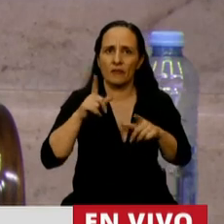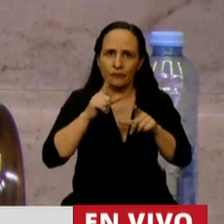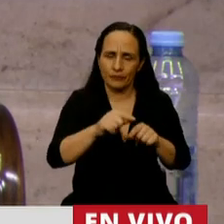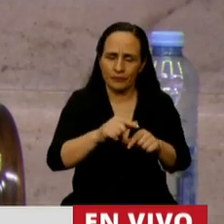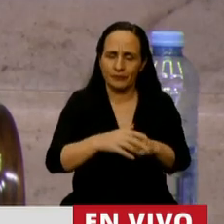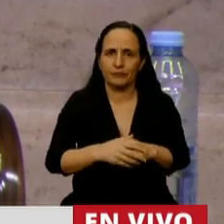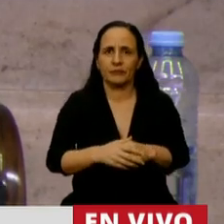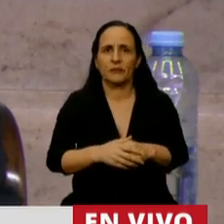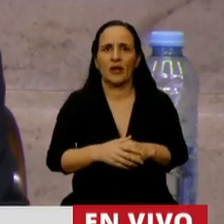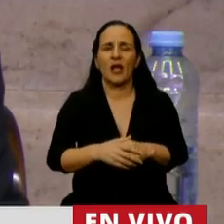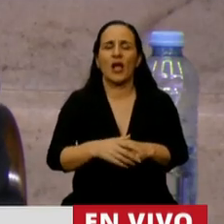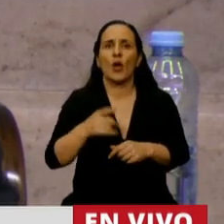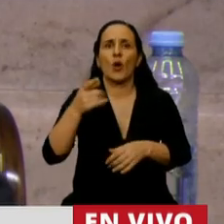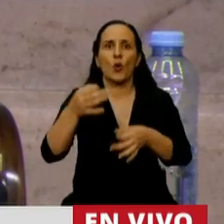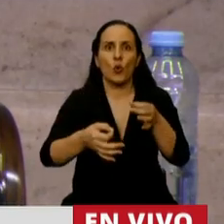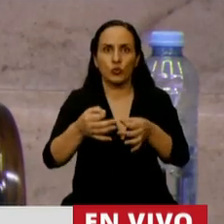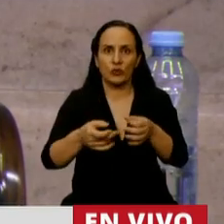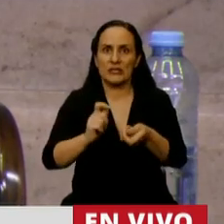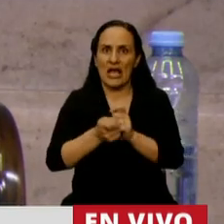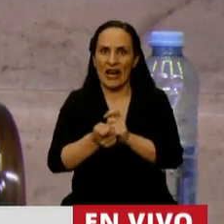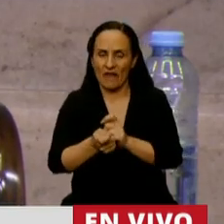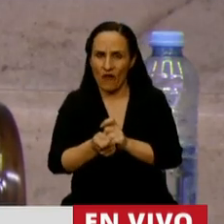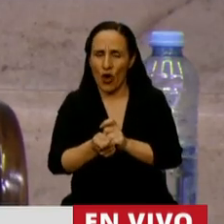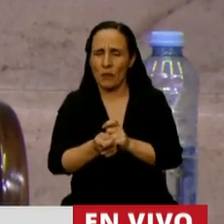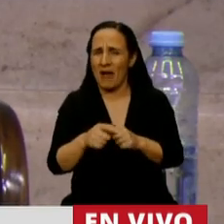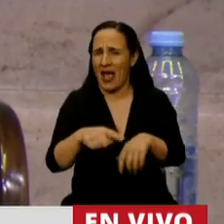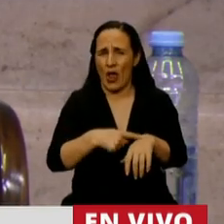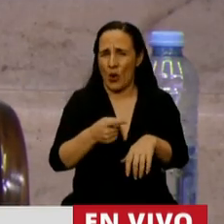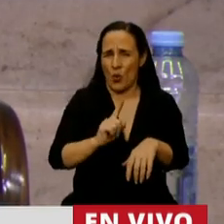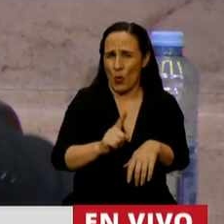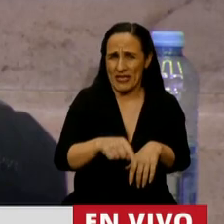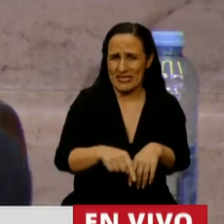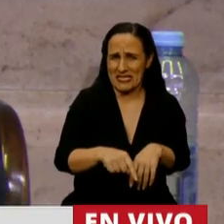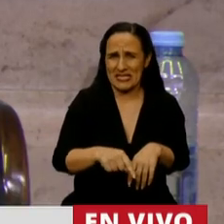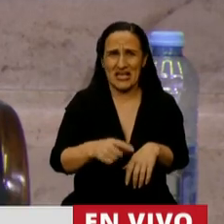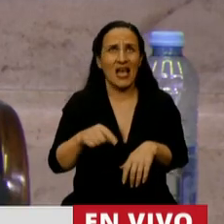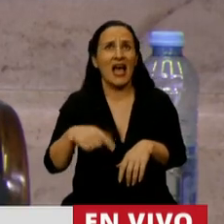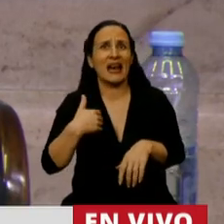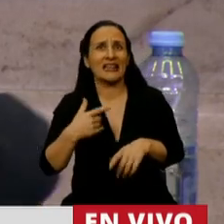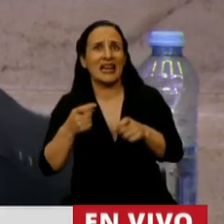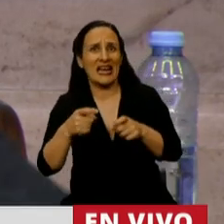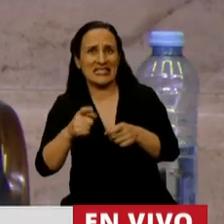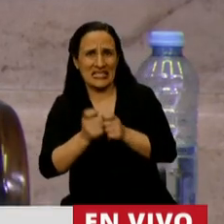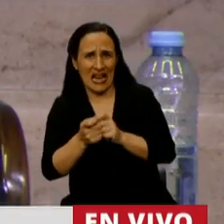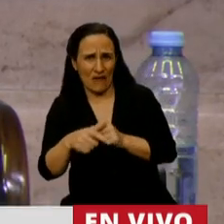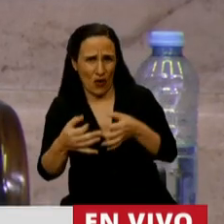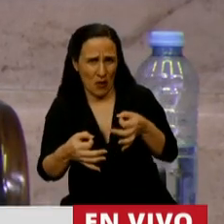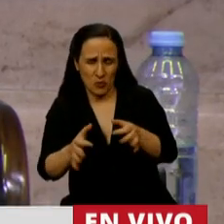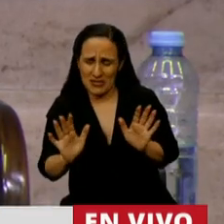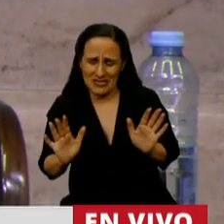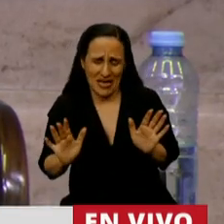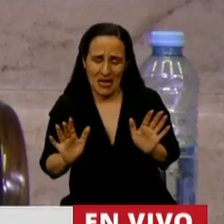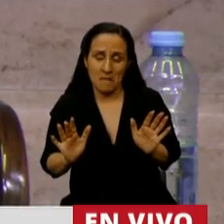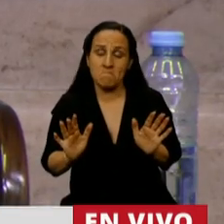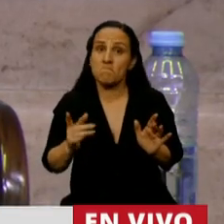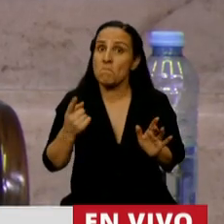que es una reforma ni iu ni oportuna ni era la reforma que necesitaba la argentina y sin